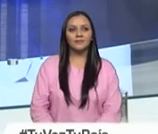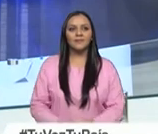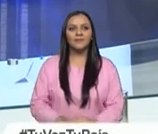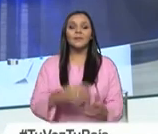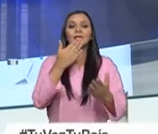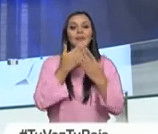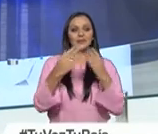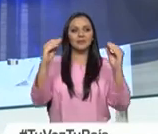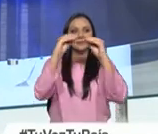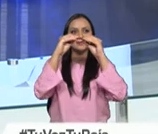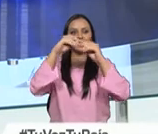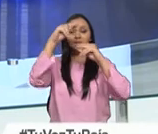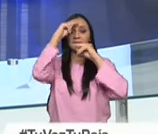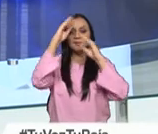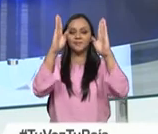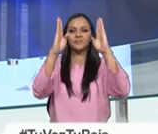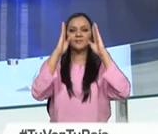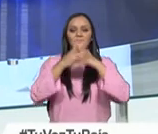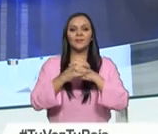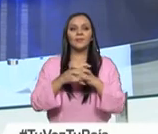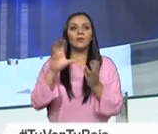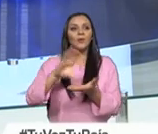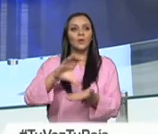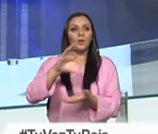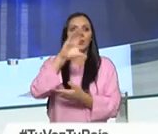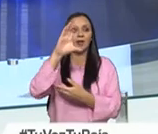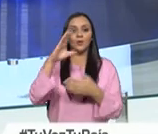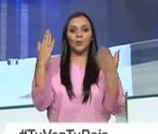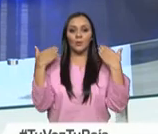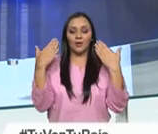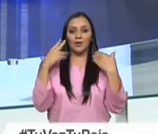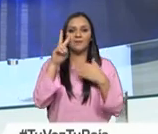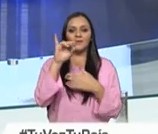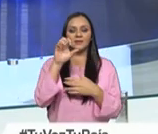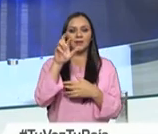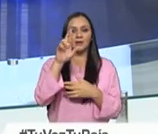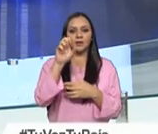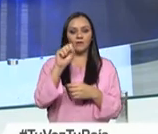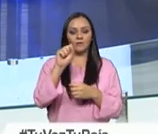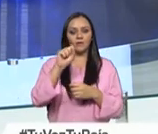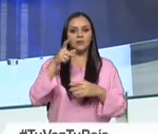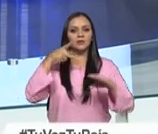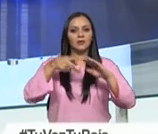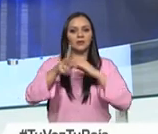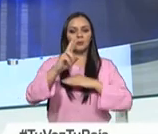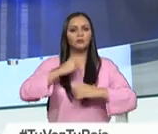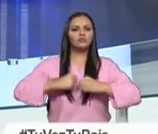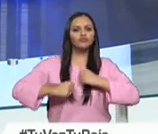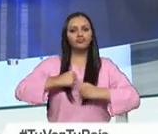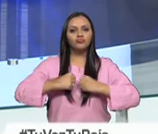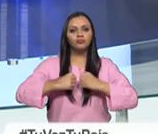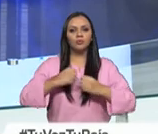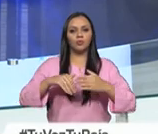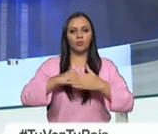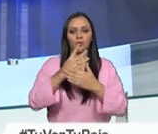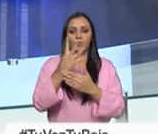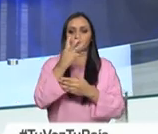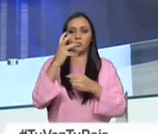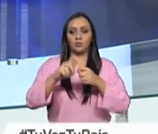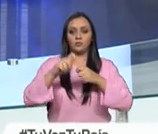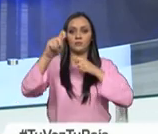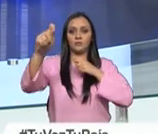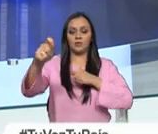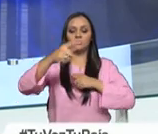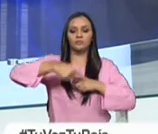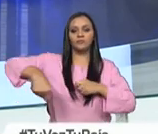Gracias por su amable sintonía. El Colegio Vicente Rocafuerte de Guayaquil inauguró su pista atlética y esta tiene 400 metros de